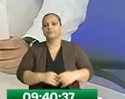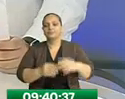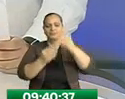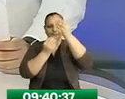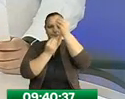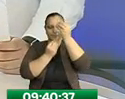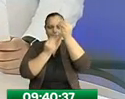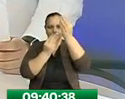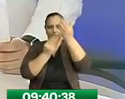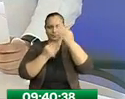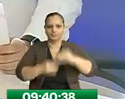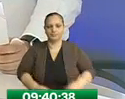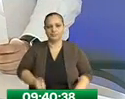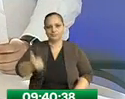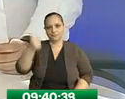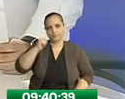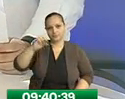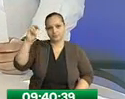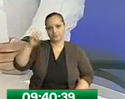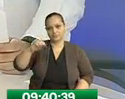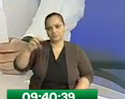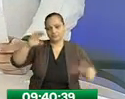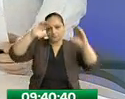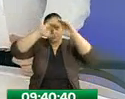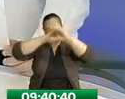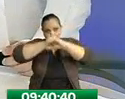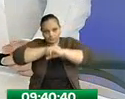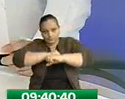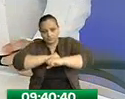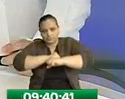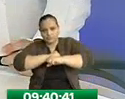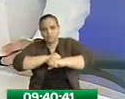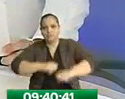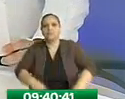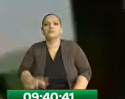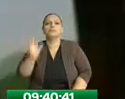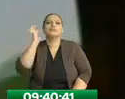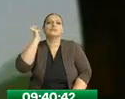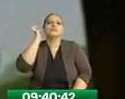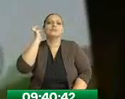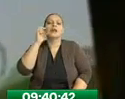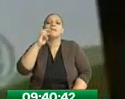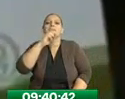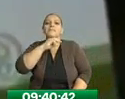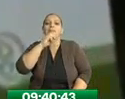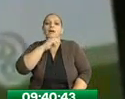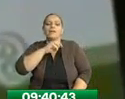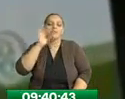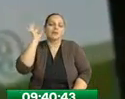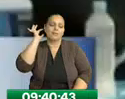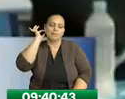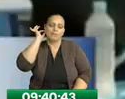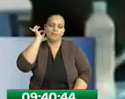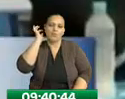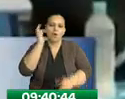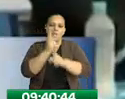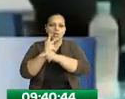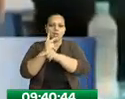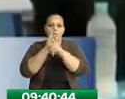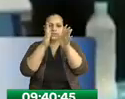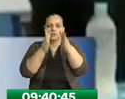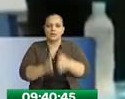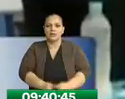que la noche de este martes 19 de mayo falleció la concejala de Manta, Violeta Ávila. La edil